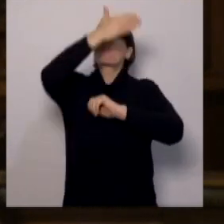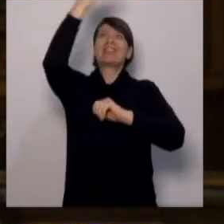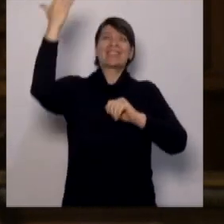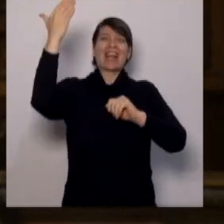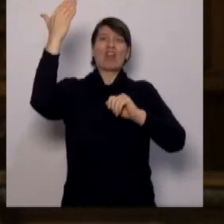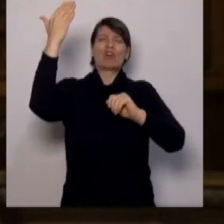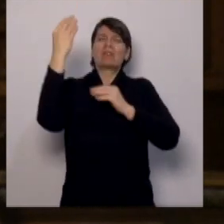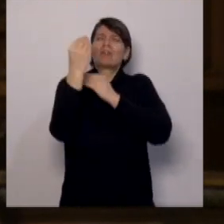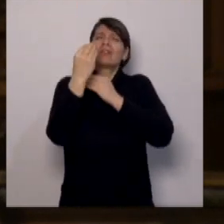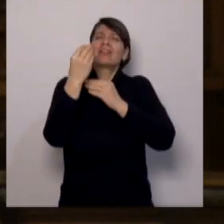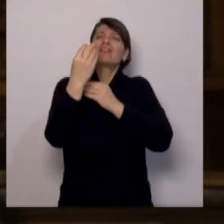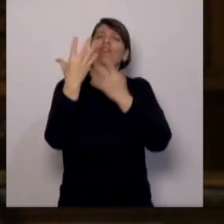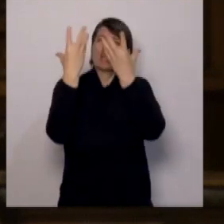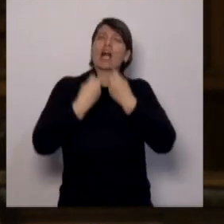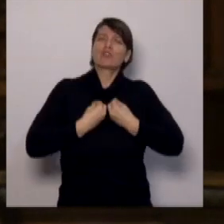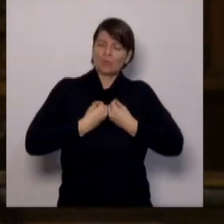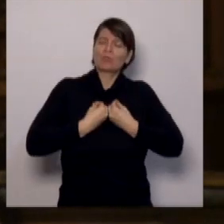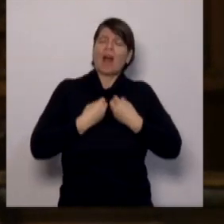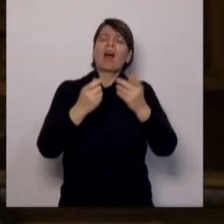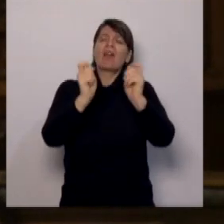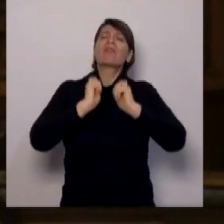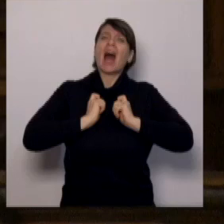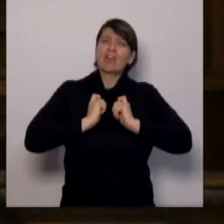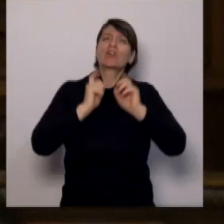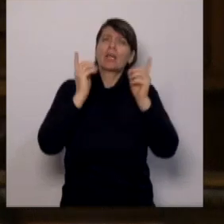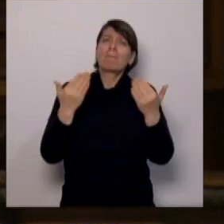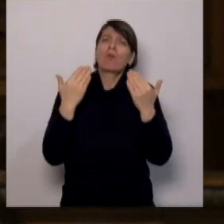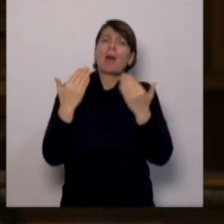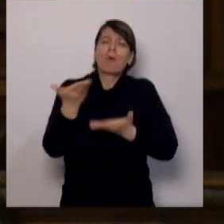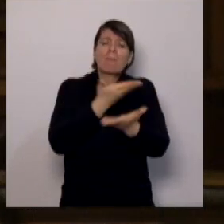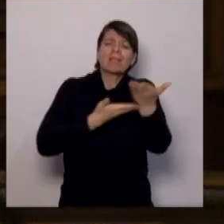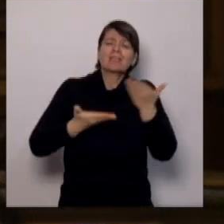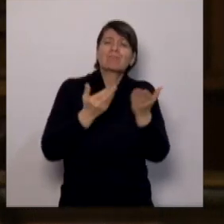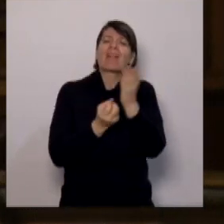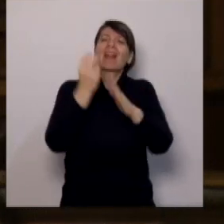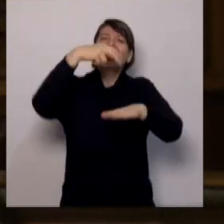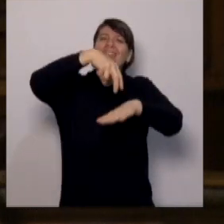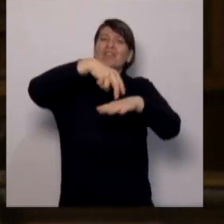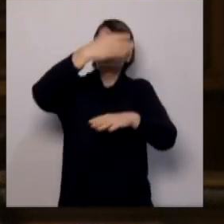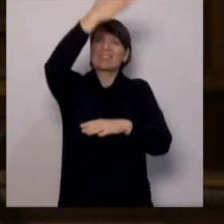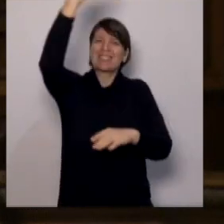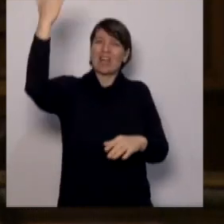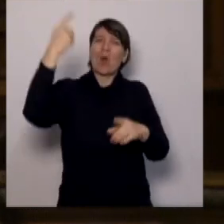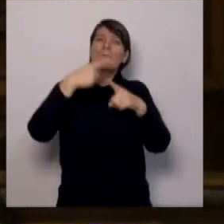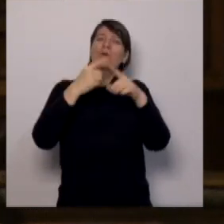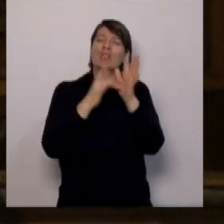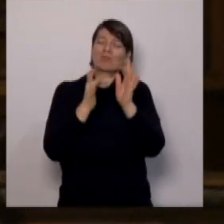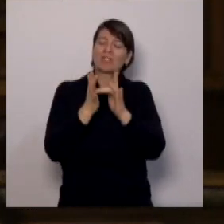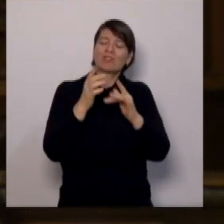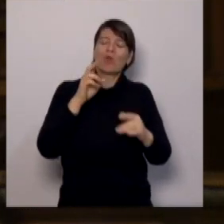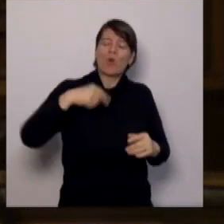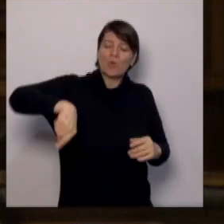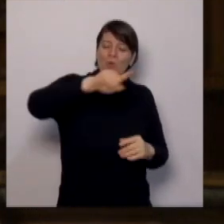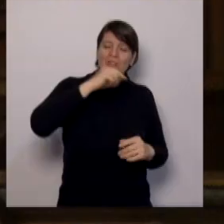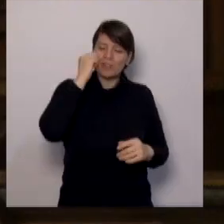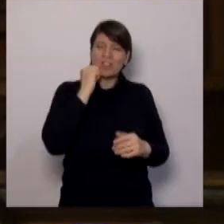confortas constantemente, concédenos participar de la redención eterna por Jesucristo